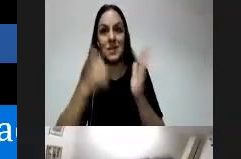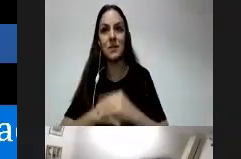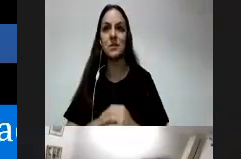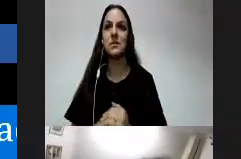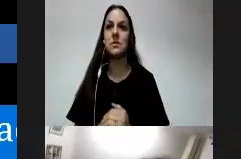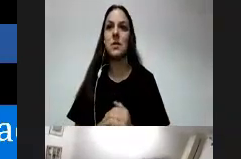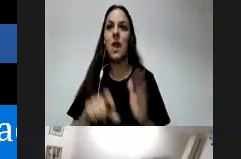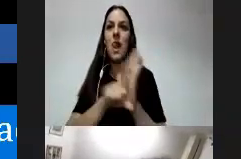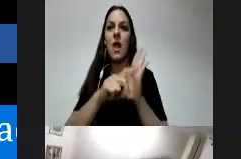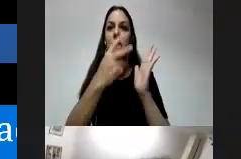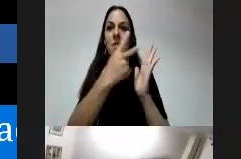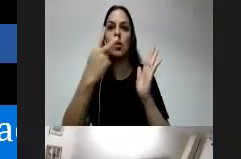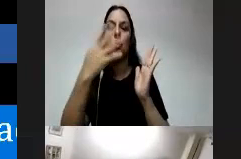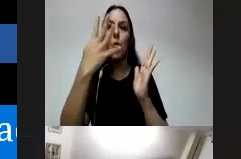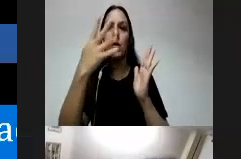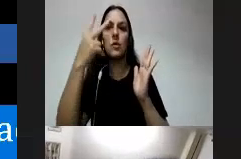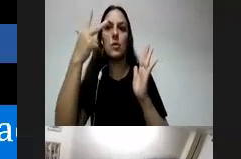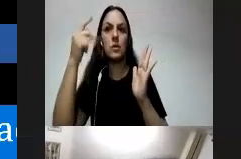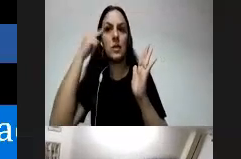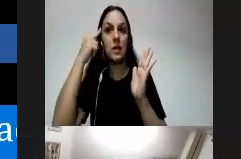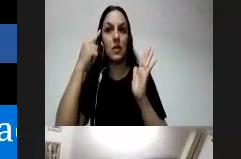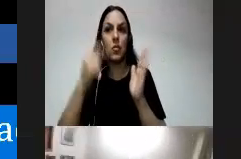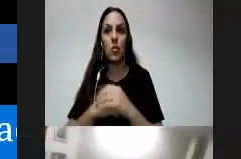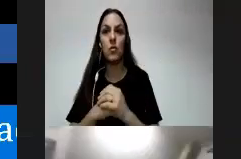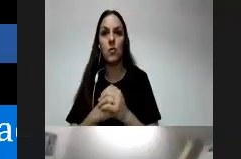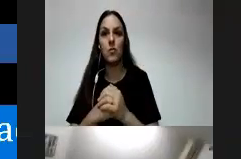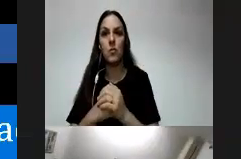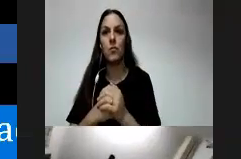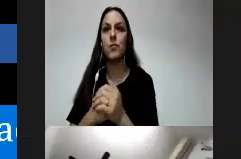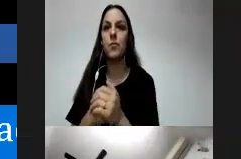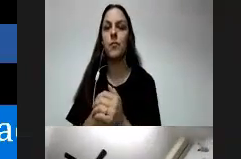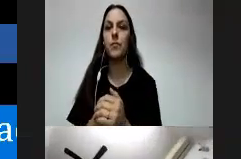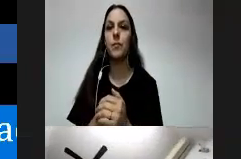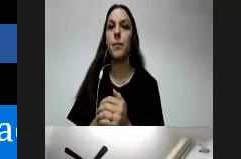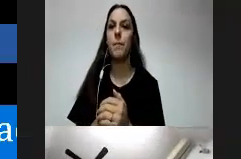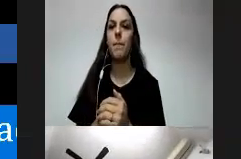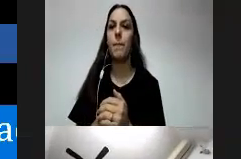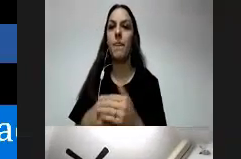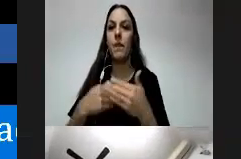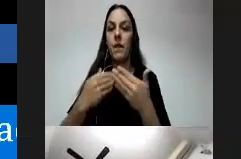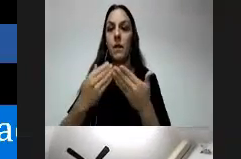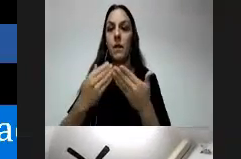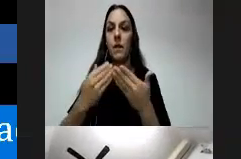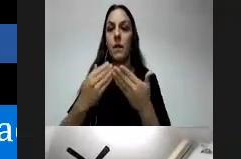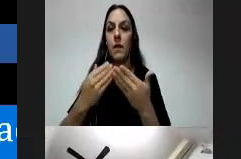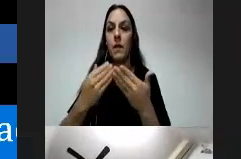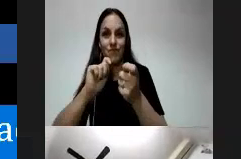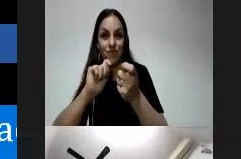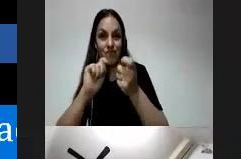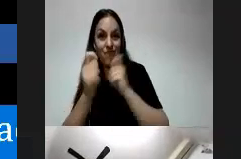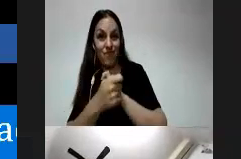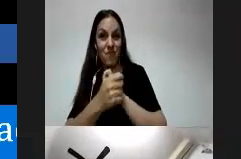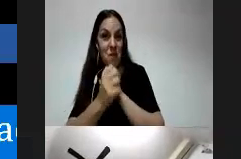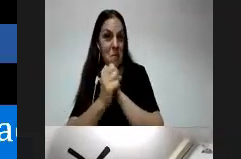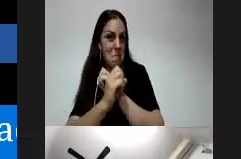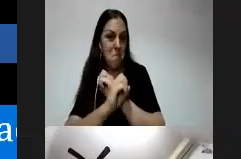el límite del artículo 99, inciso 2, de la Constitución Nacional, en tanto altera irrazonablemente el espíritu de las